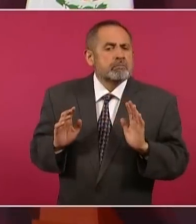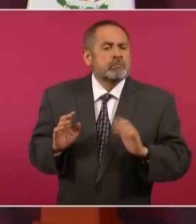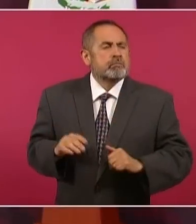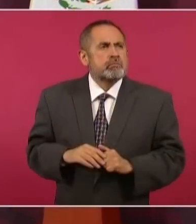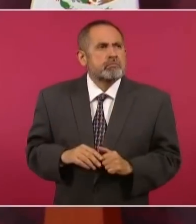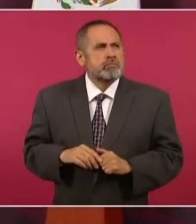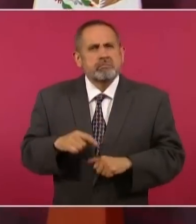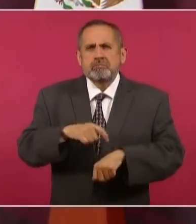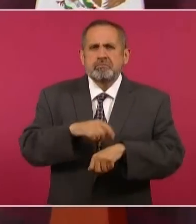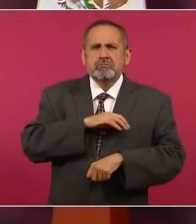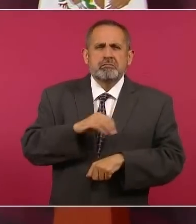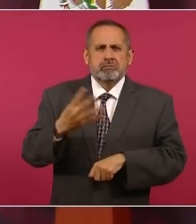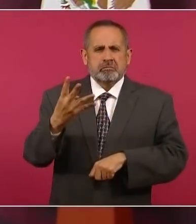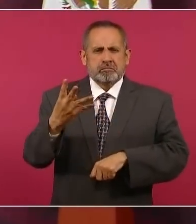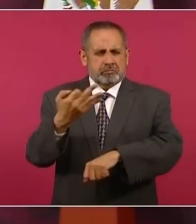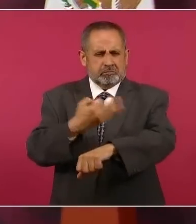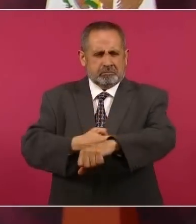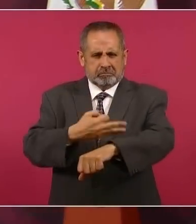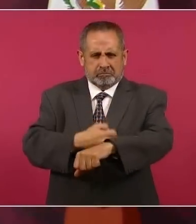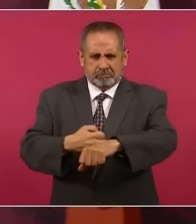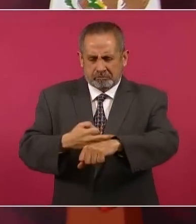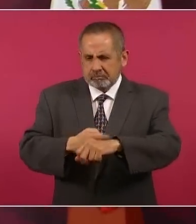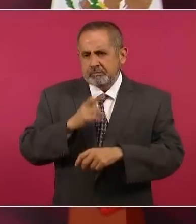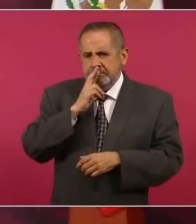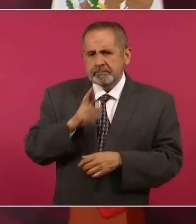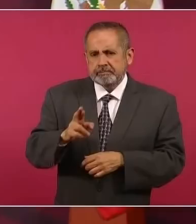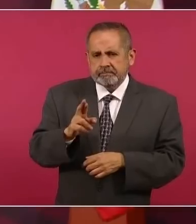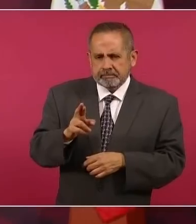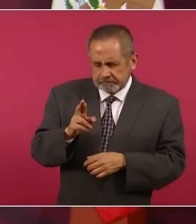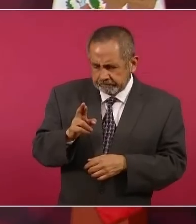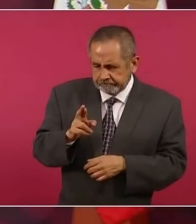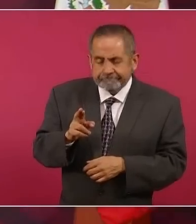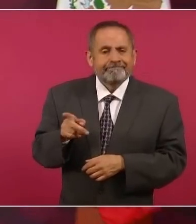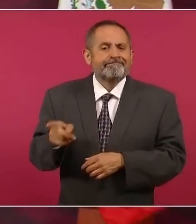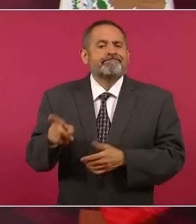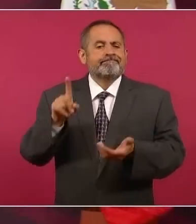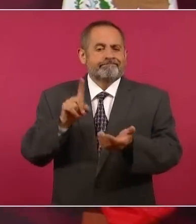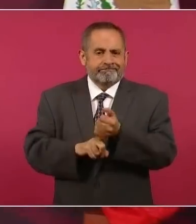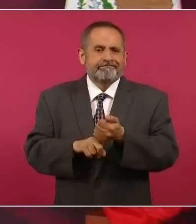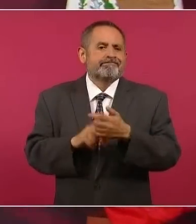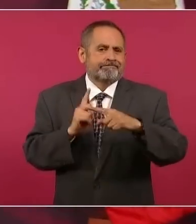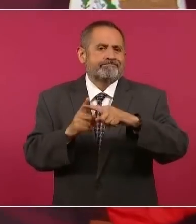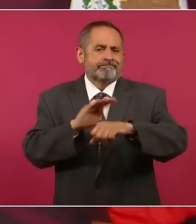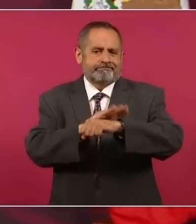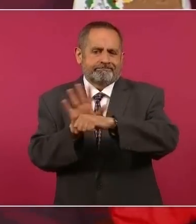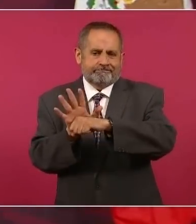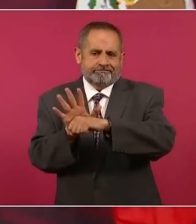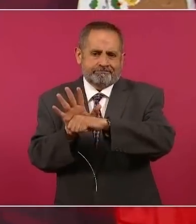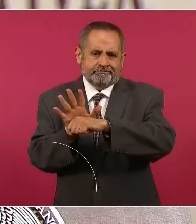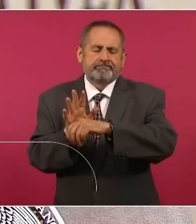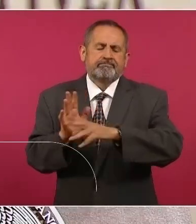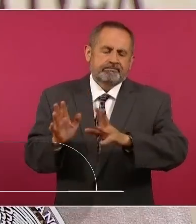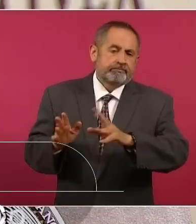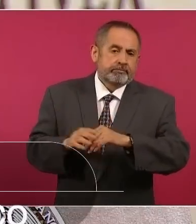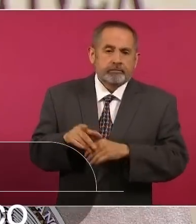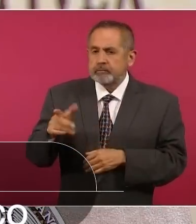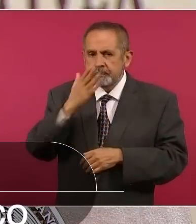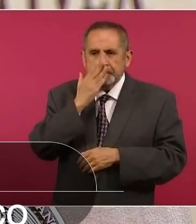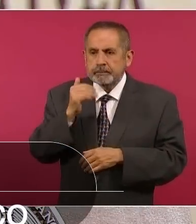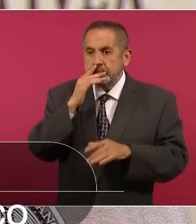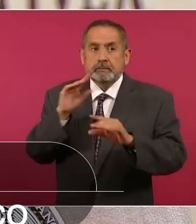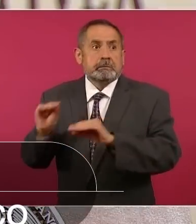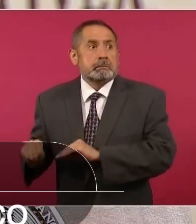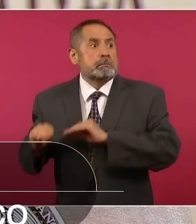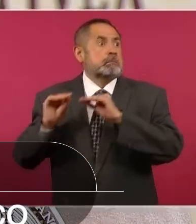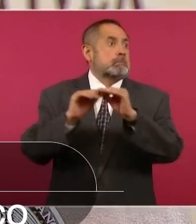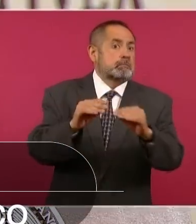que el presidente hubiera requerido de un traslado de emergencia por desvanecimiento. No hubo ningún traslado de